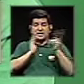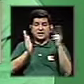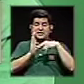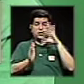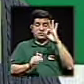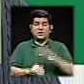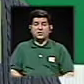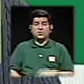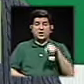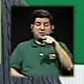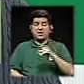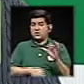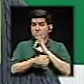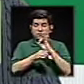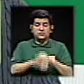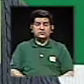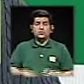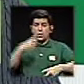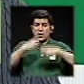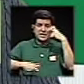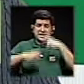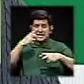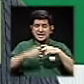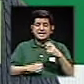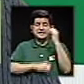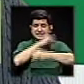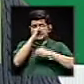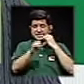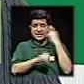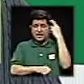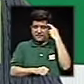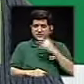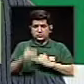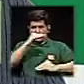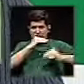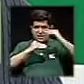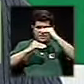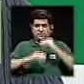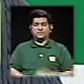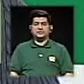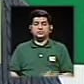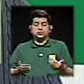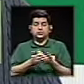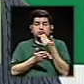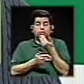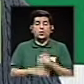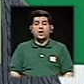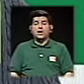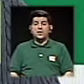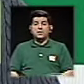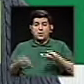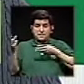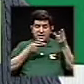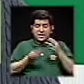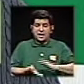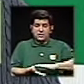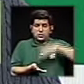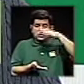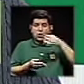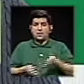inmobiliario producto de la crisis internacional en el caso de de nuevos mercados y a incremento las